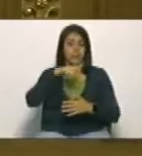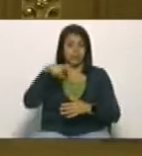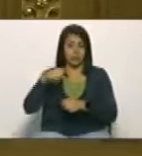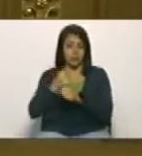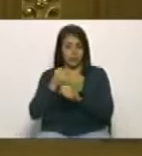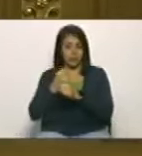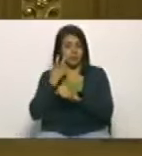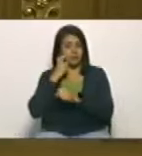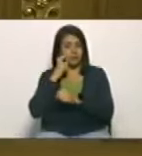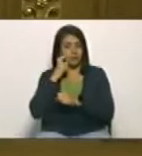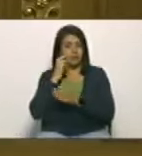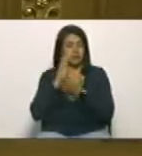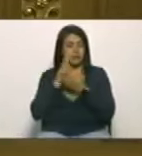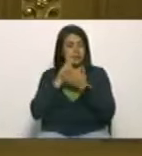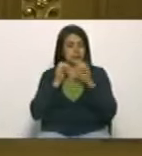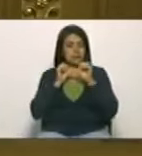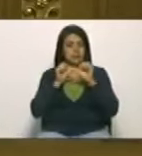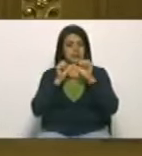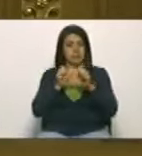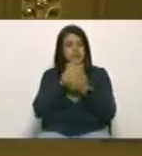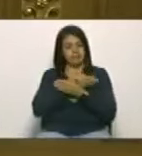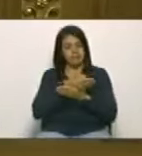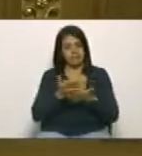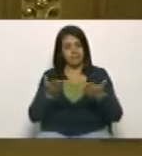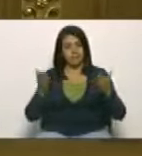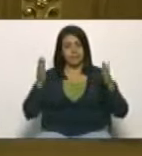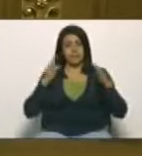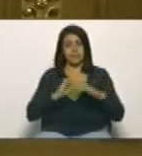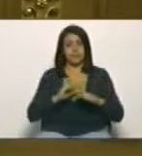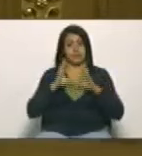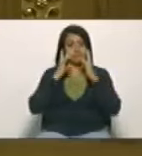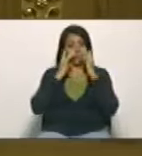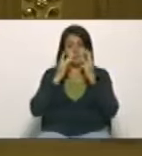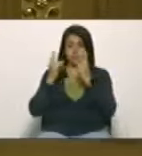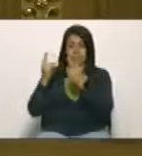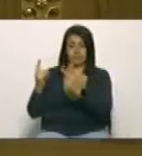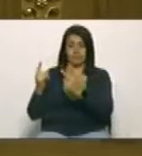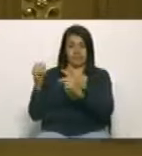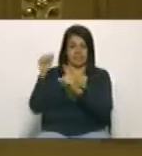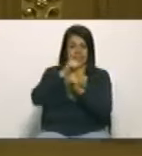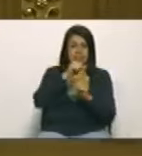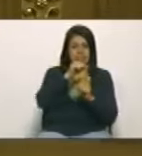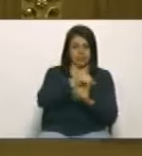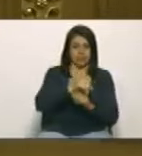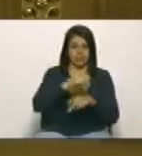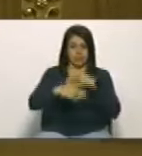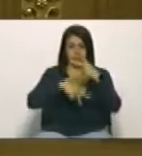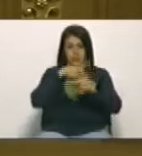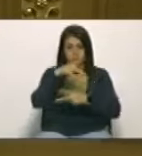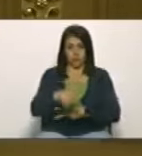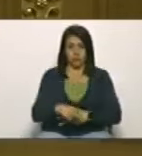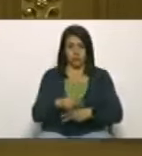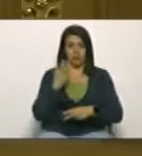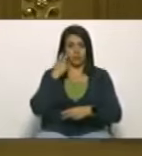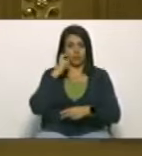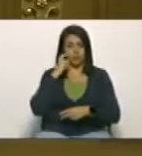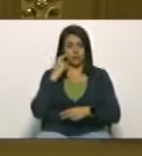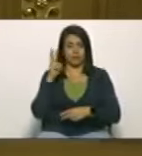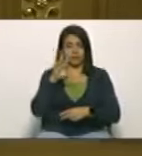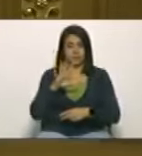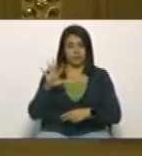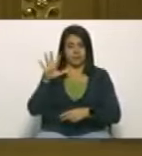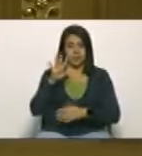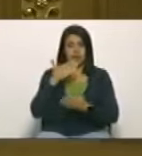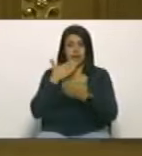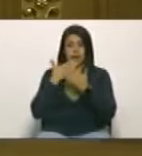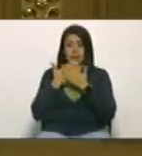cacaoteros, por su constancia, por su nobleza, por su admirable lucha en la producción del cacao venezolano. Es